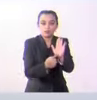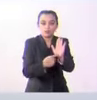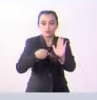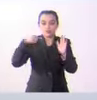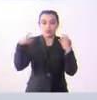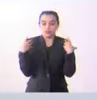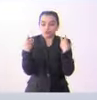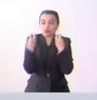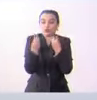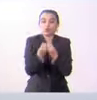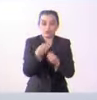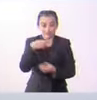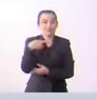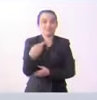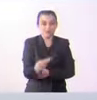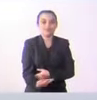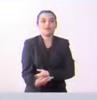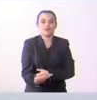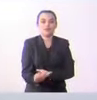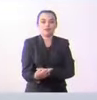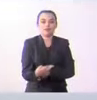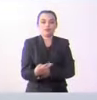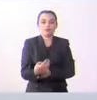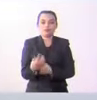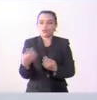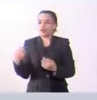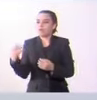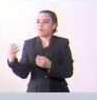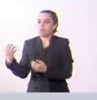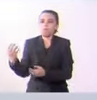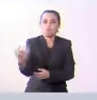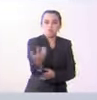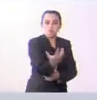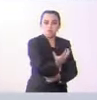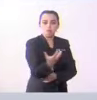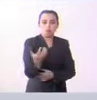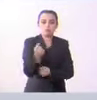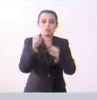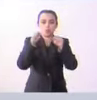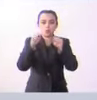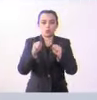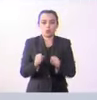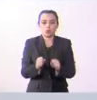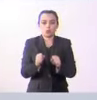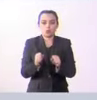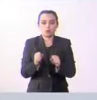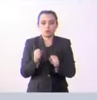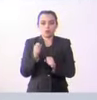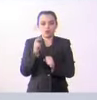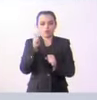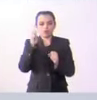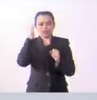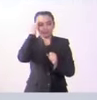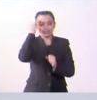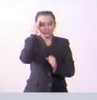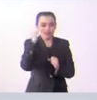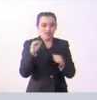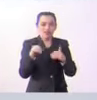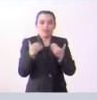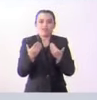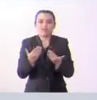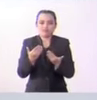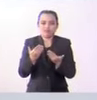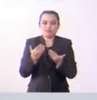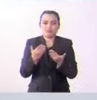sociedad. ¿Para qué? Para que las demás personas pudieran conocer cómo vivían en una época determinada y cuáles eran los